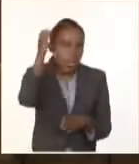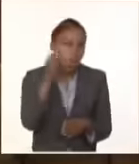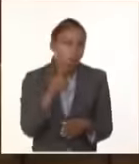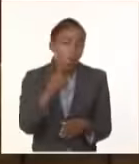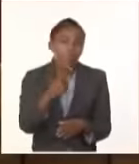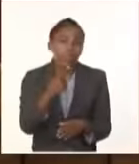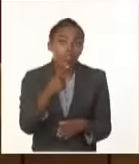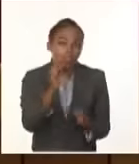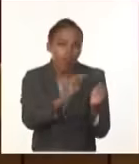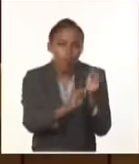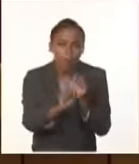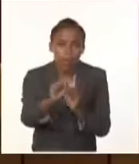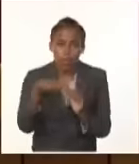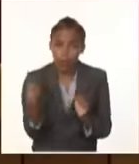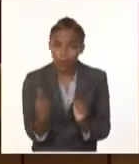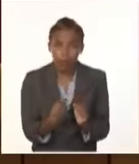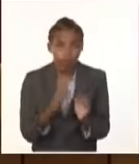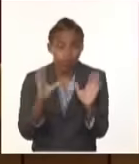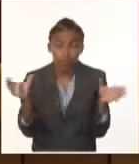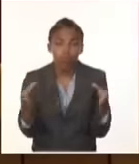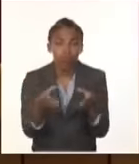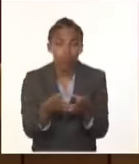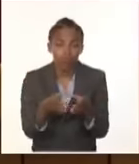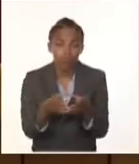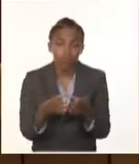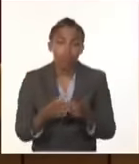ojos, la unidad.